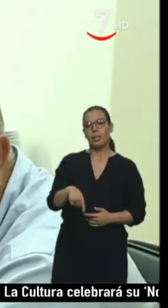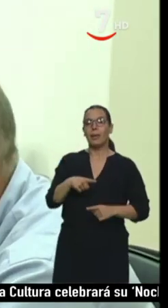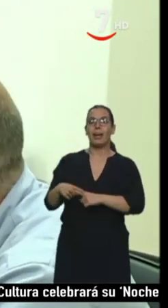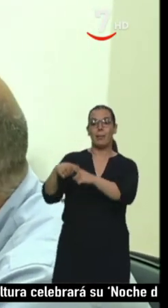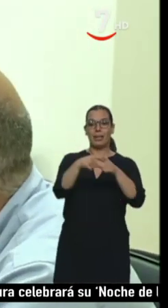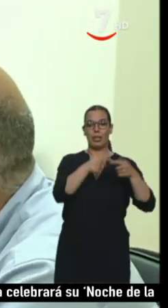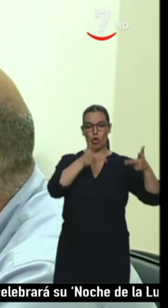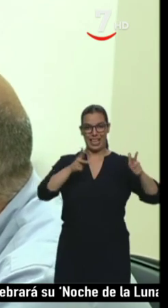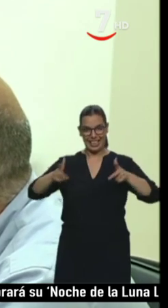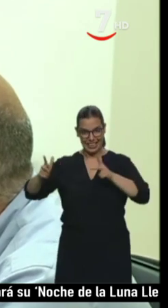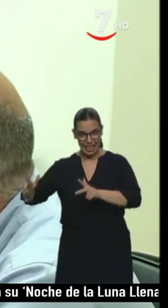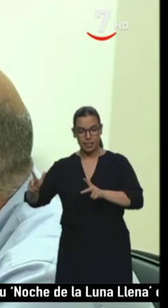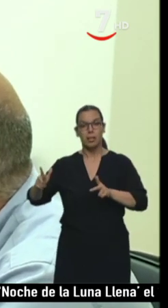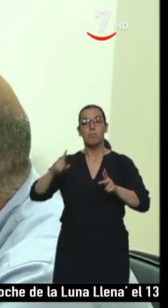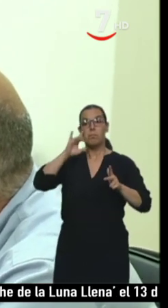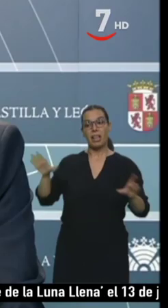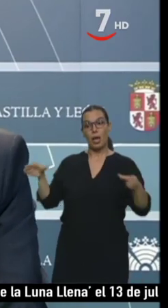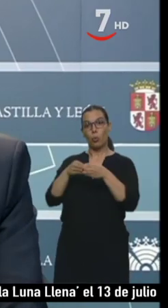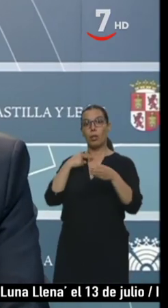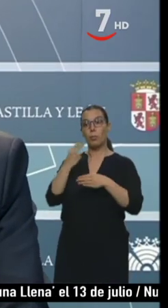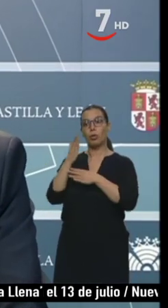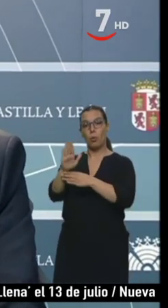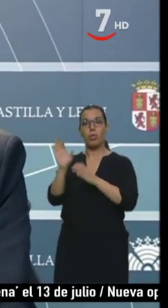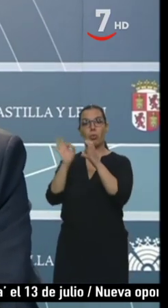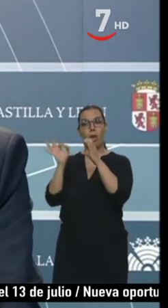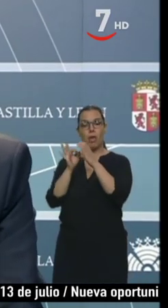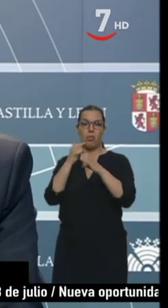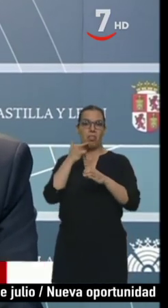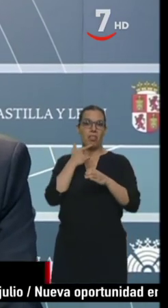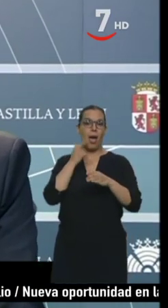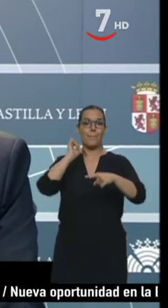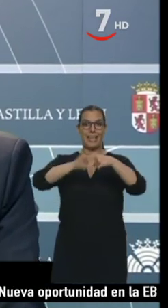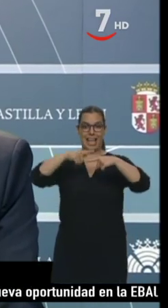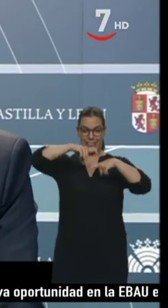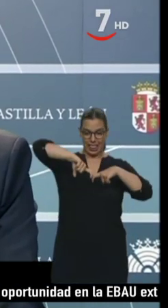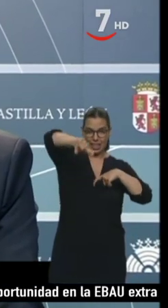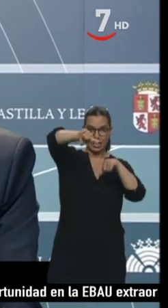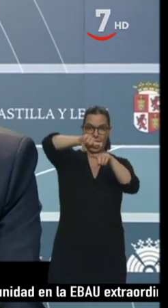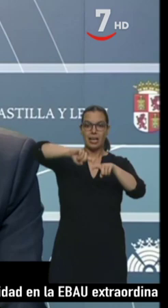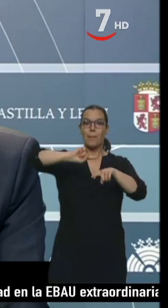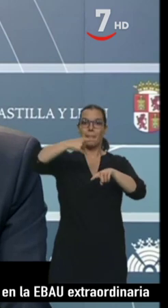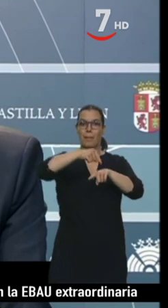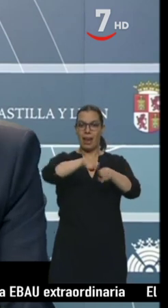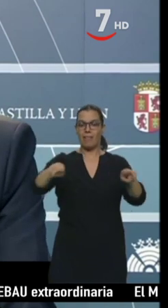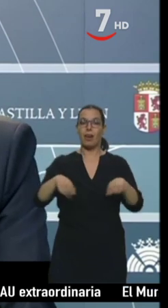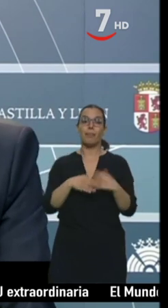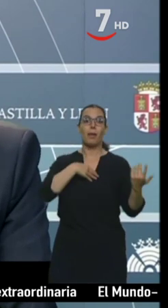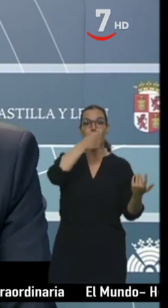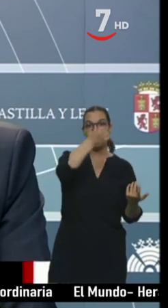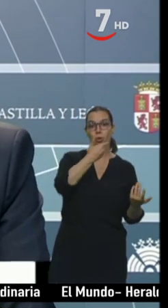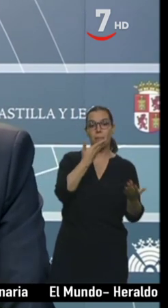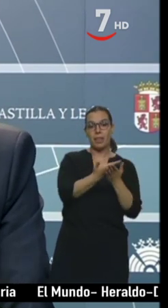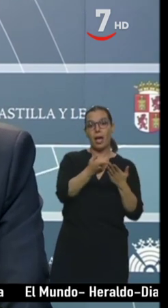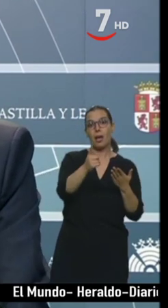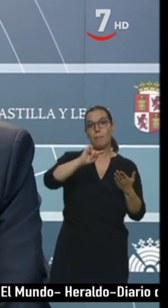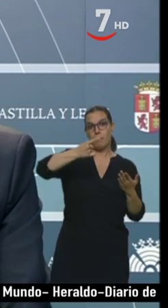que Ciudadanos cedía la primera fila del medio. El Grupo Socialista ha propuesto que ellos, al tener muchos más representantes, sí podía